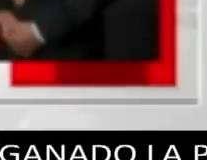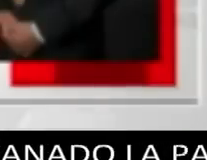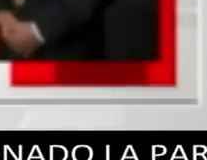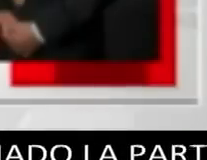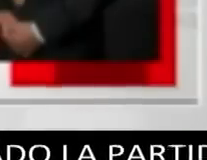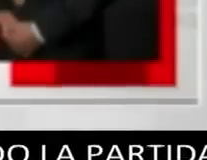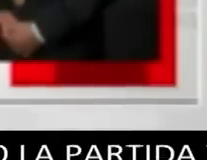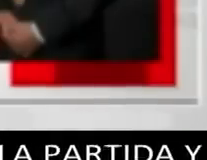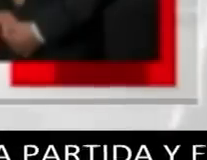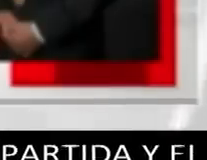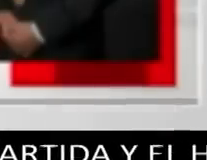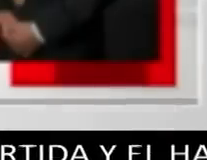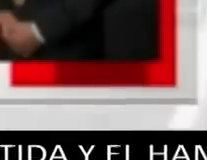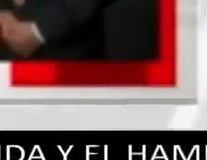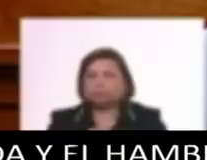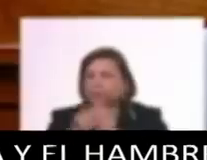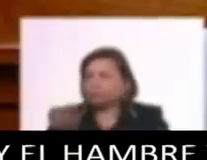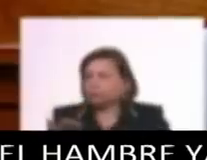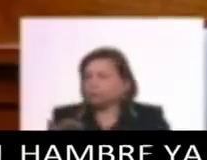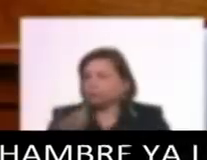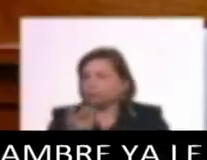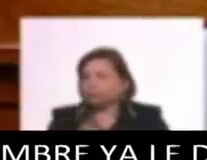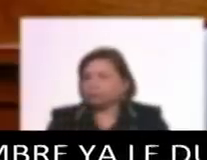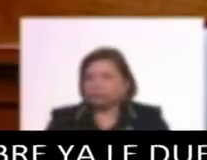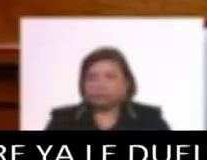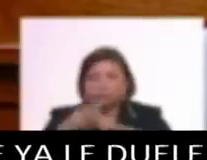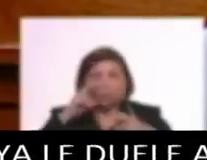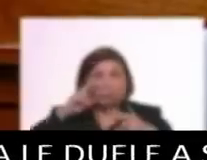es que